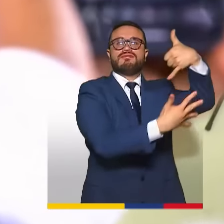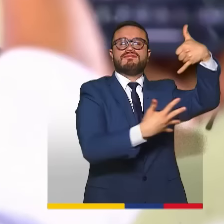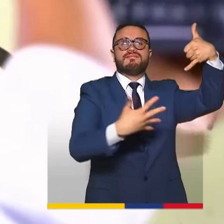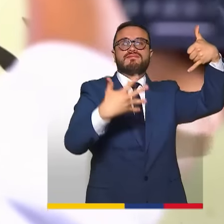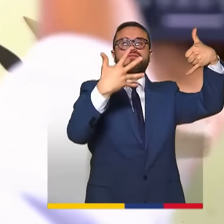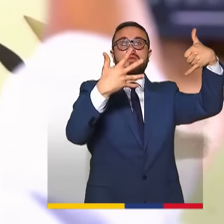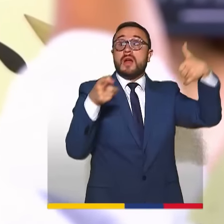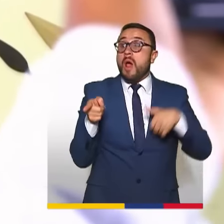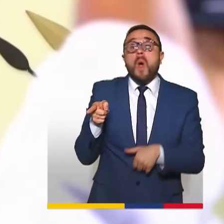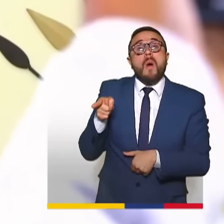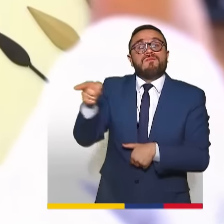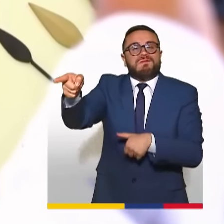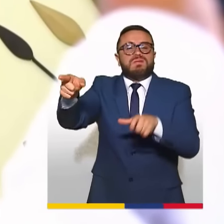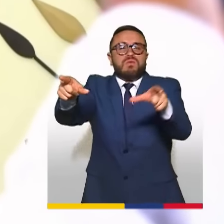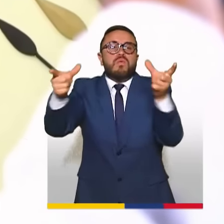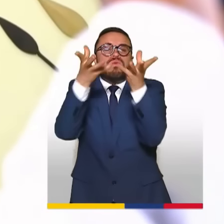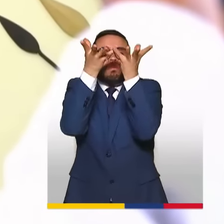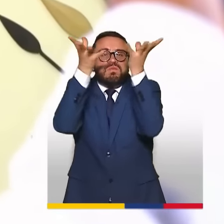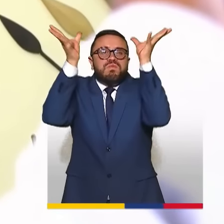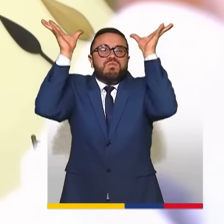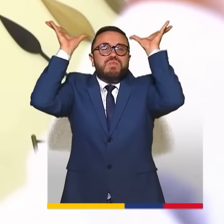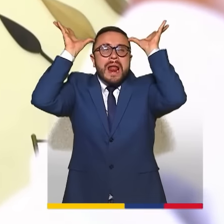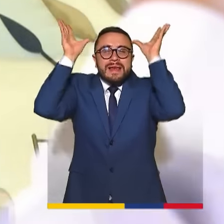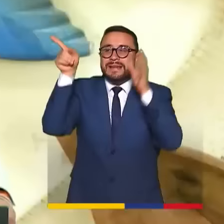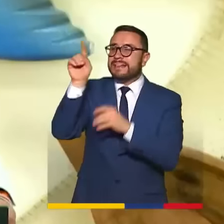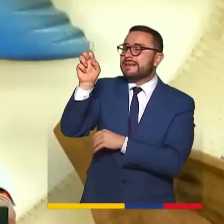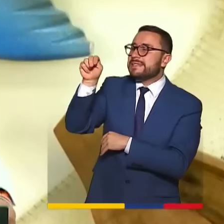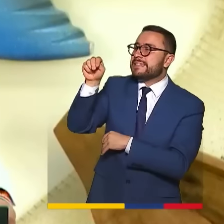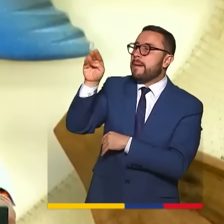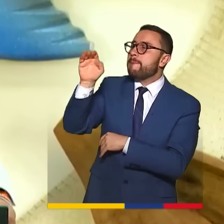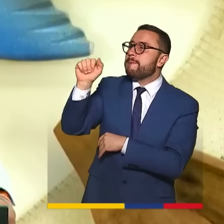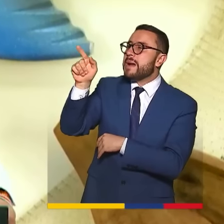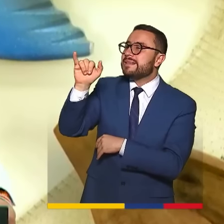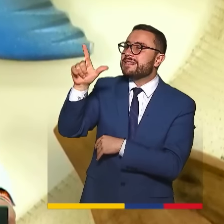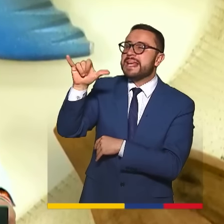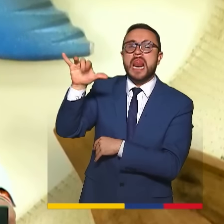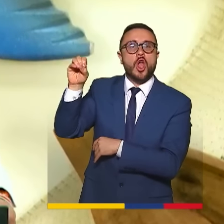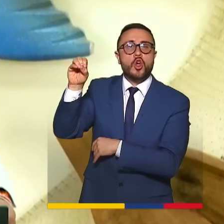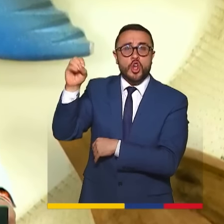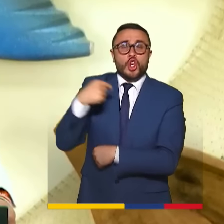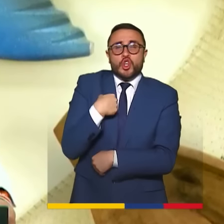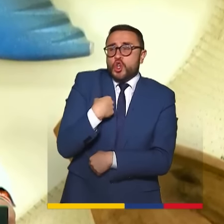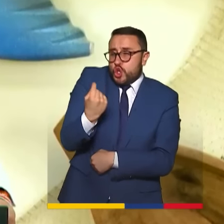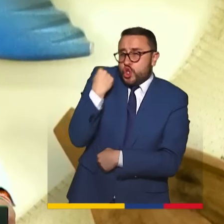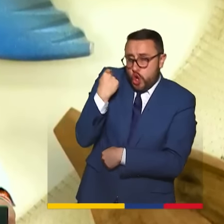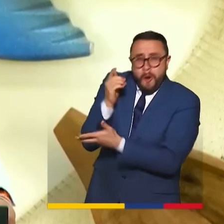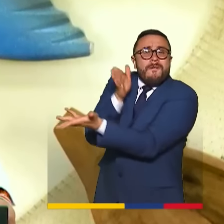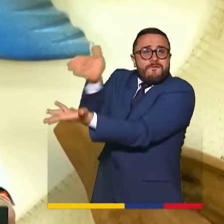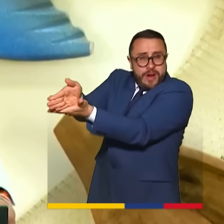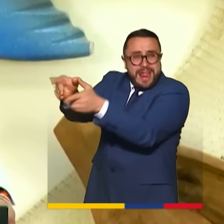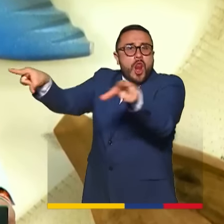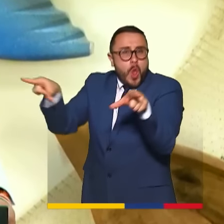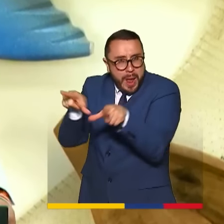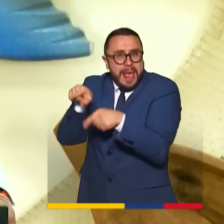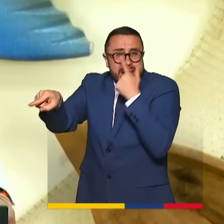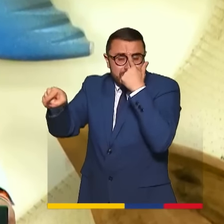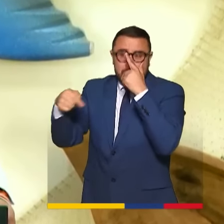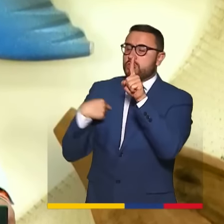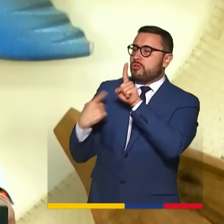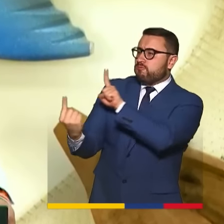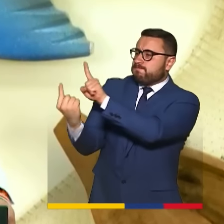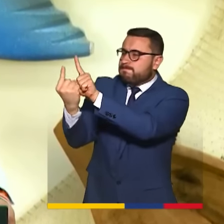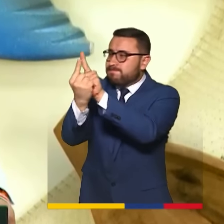al palenque de San Basilio, lugar donde hace poco fui a abrazarme